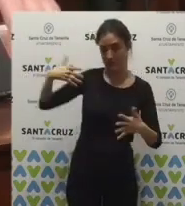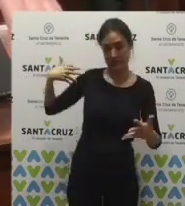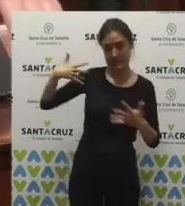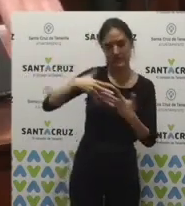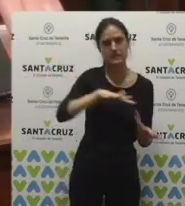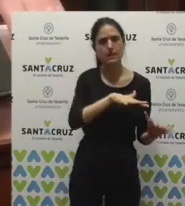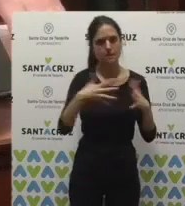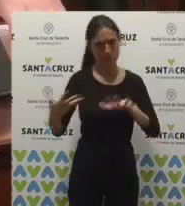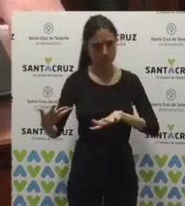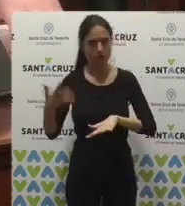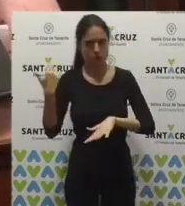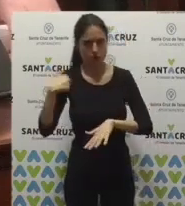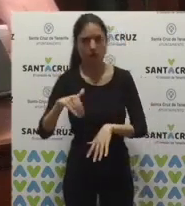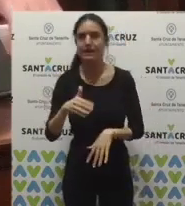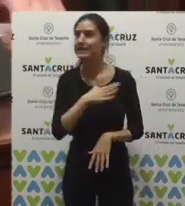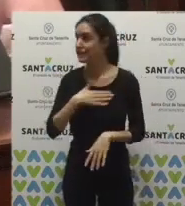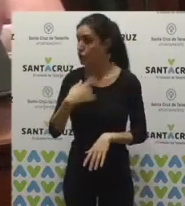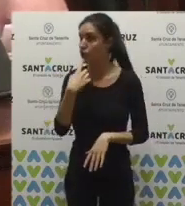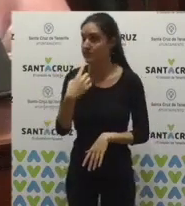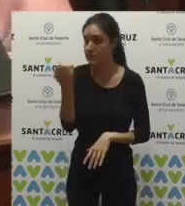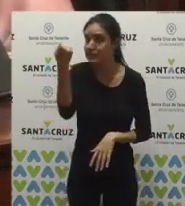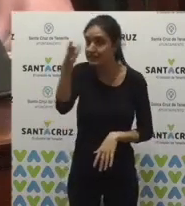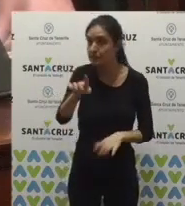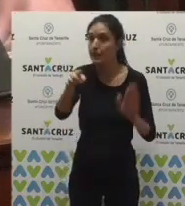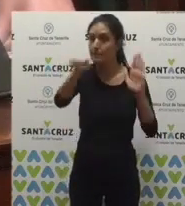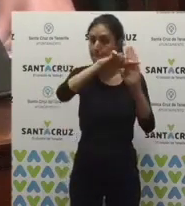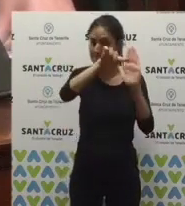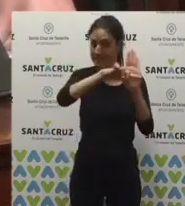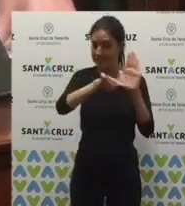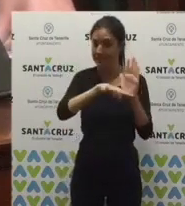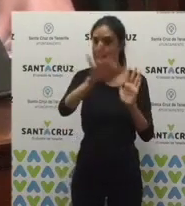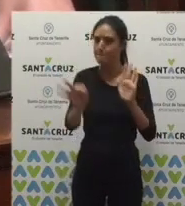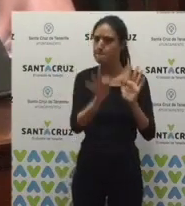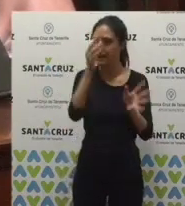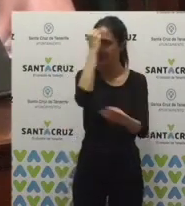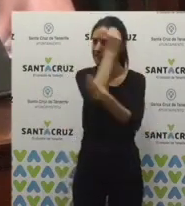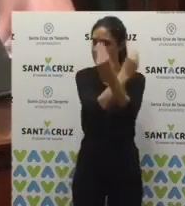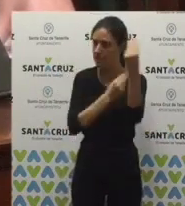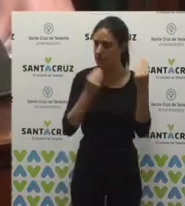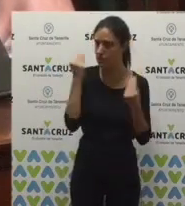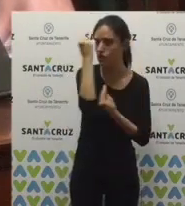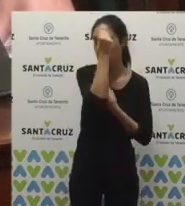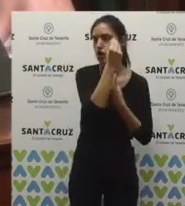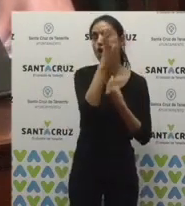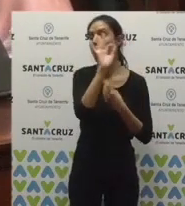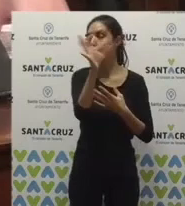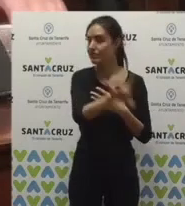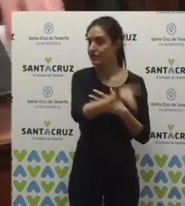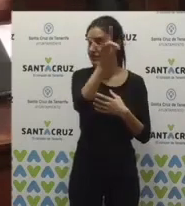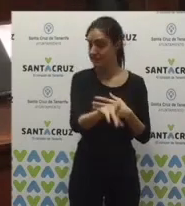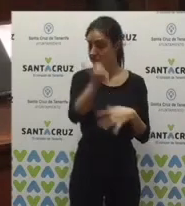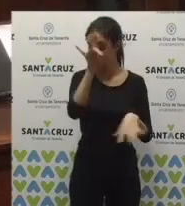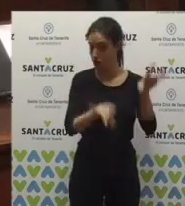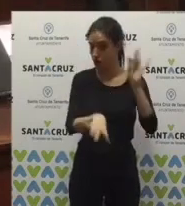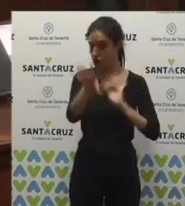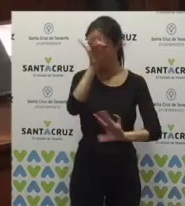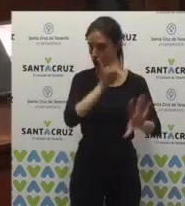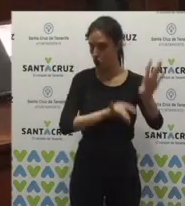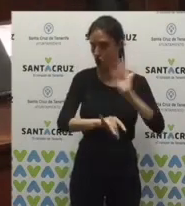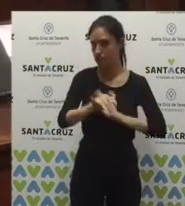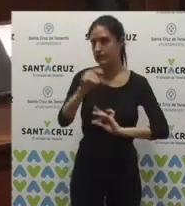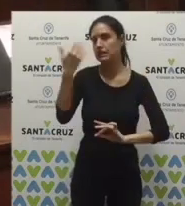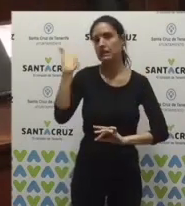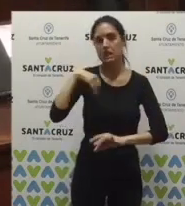si quiero decirle que hay medidas y hay reflexiones que sean y decisiones que se han tomado durante